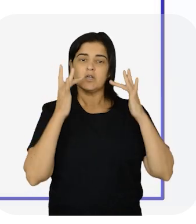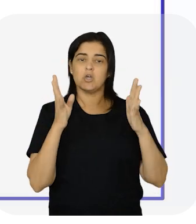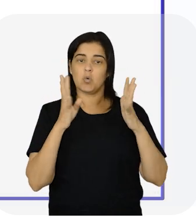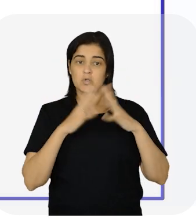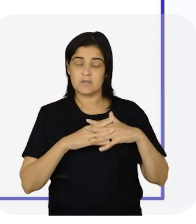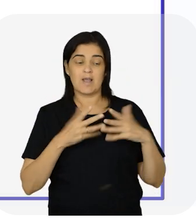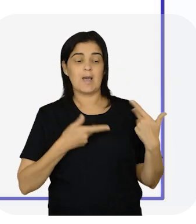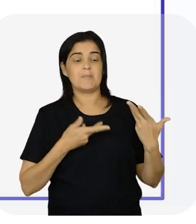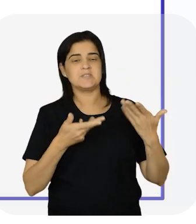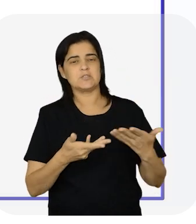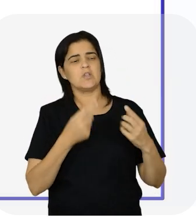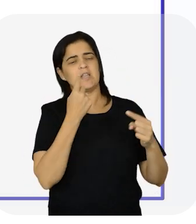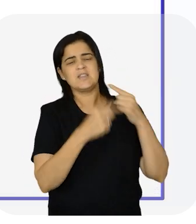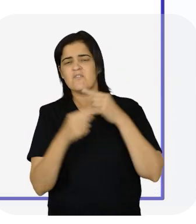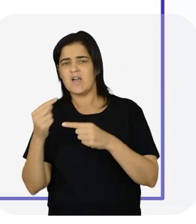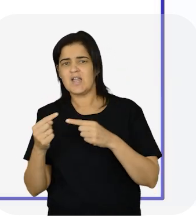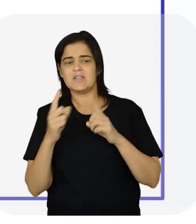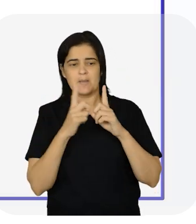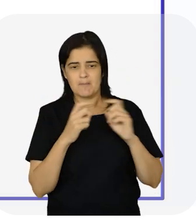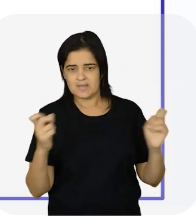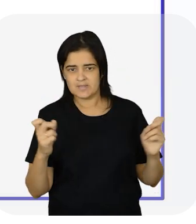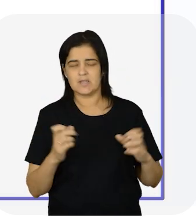la presentación de distintos recursos,